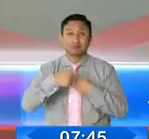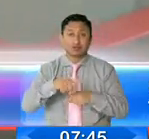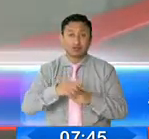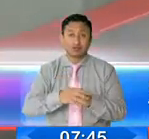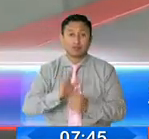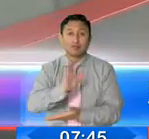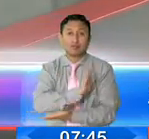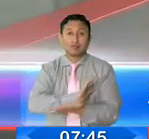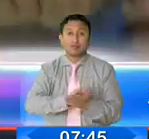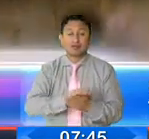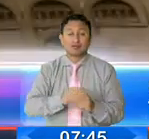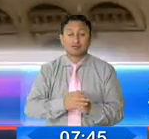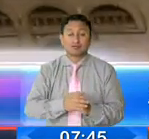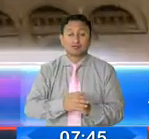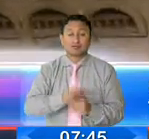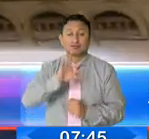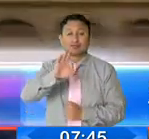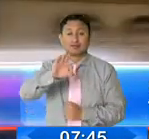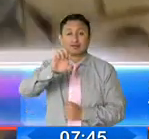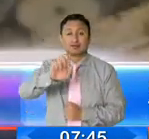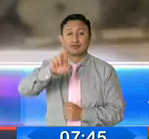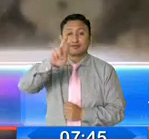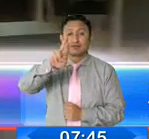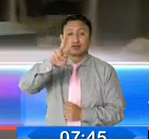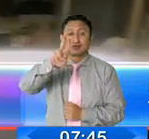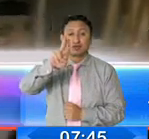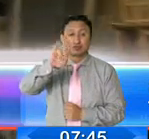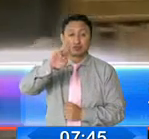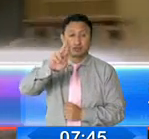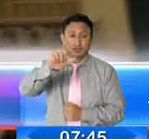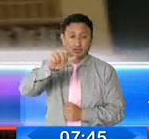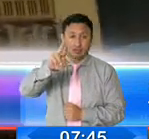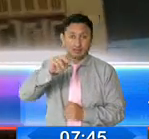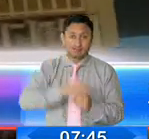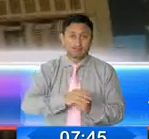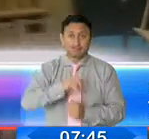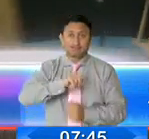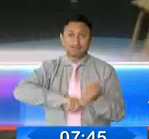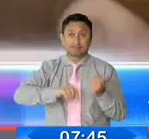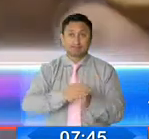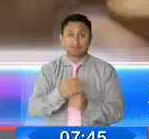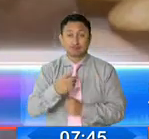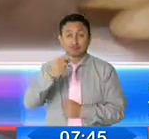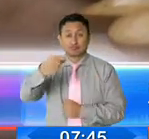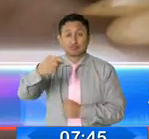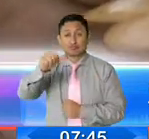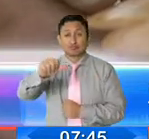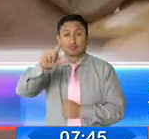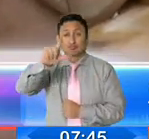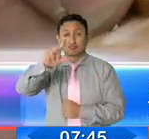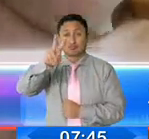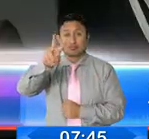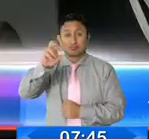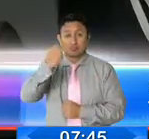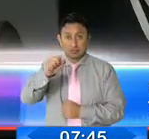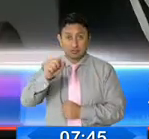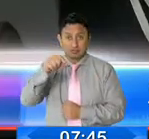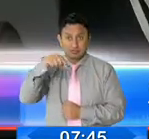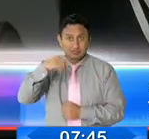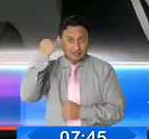barrio Ferroviaria Alta al sur de Quito, los hermanos Arnaldo y Nelson Gálvez ponen a prueba su creatividad